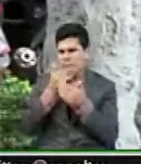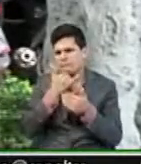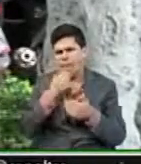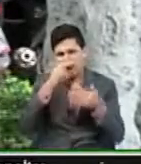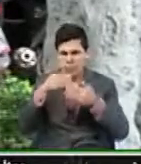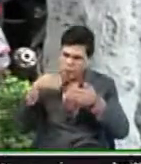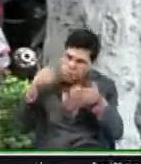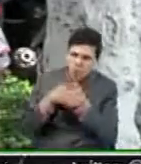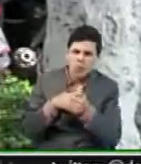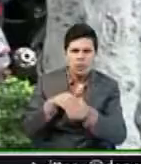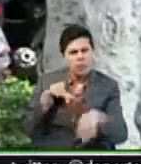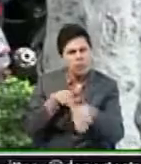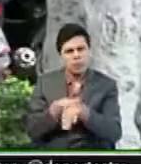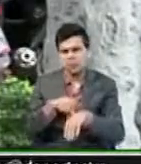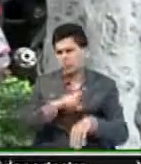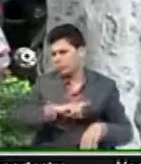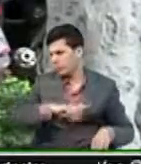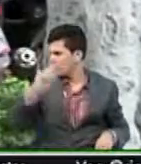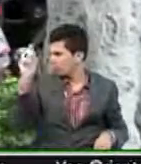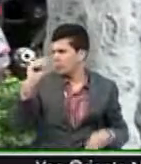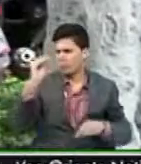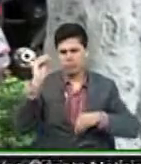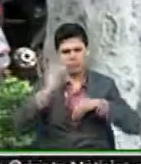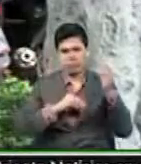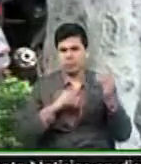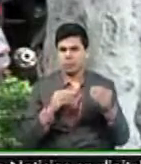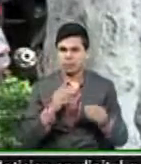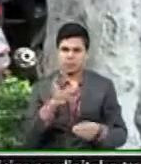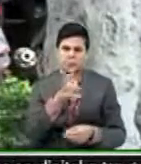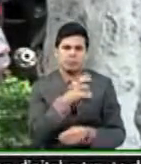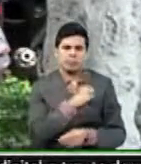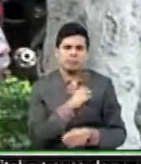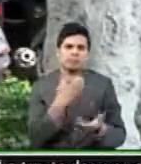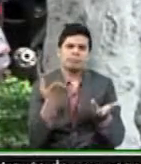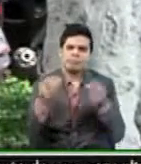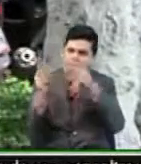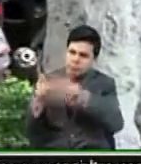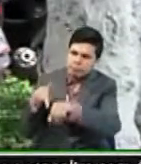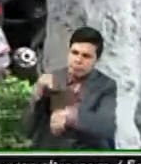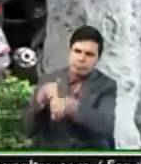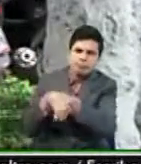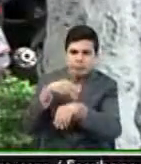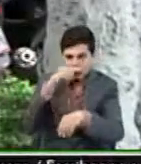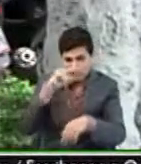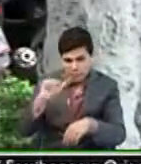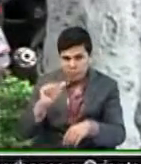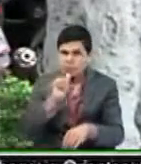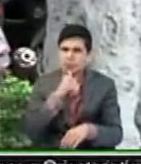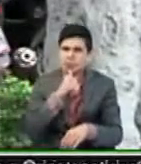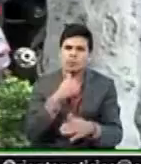las bandas criminales en esta ciudad y que lamentablemente sea esta vez una víctima menor de edad.